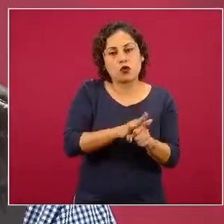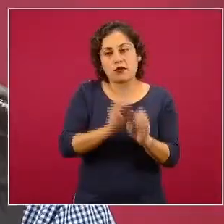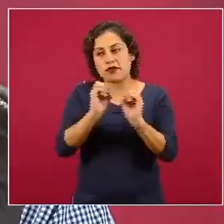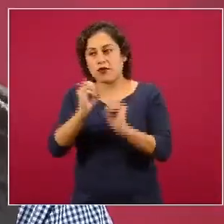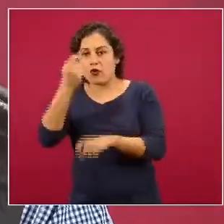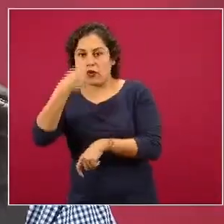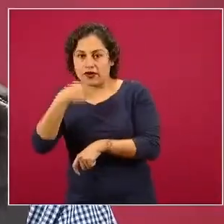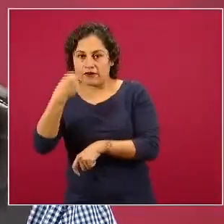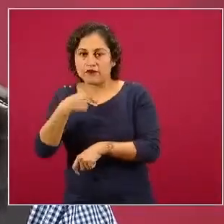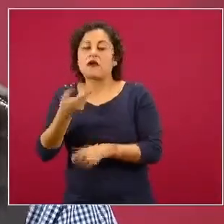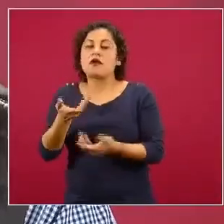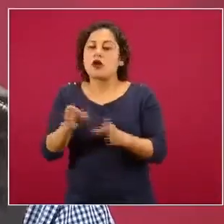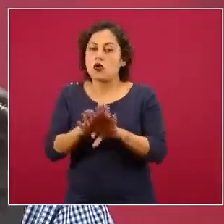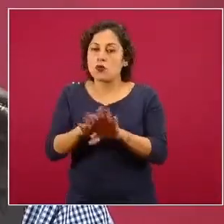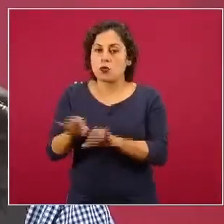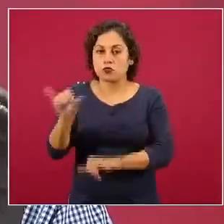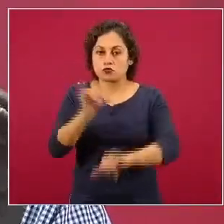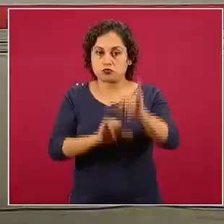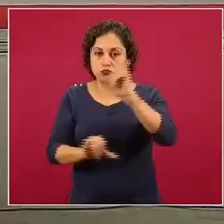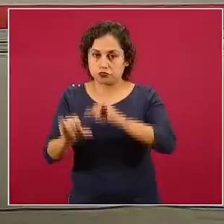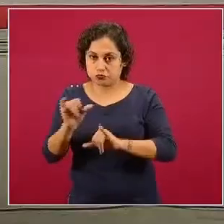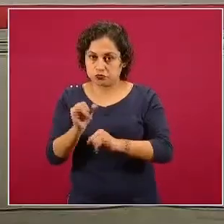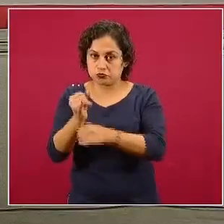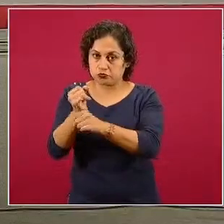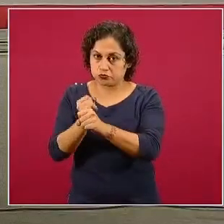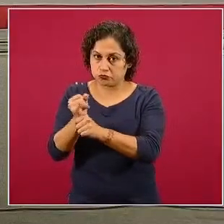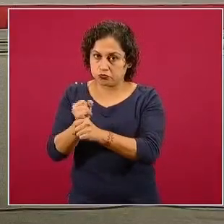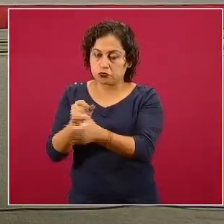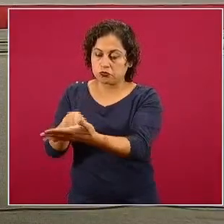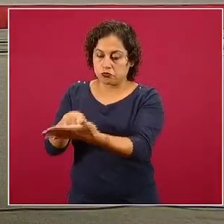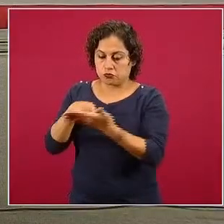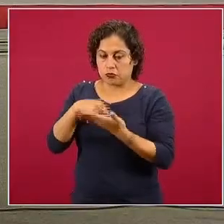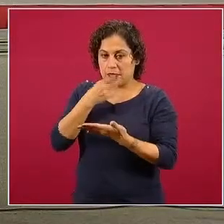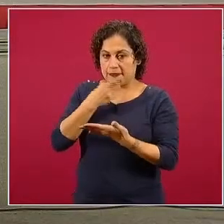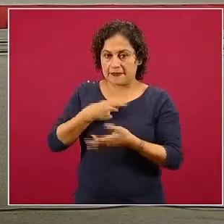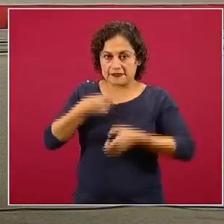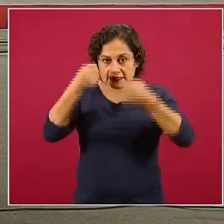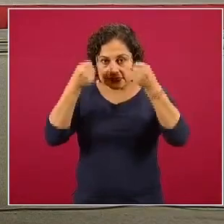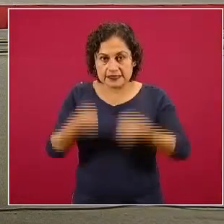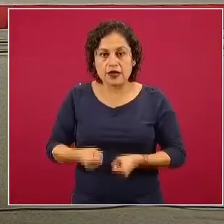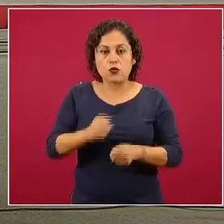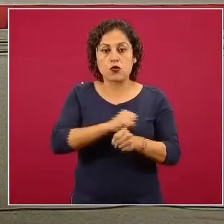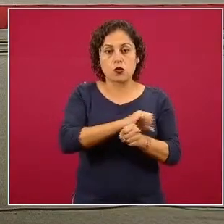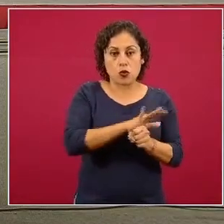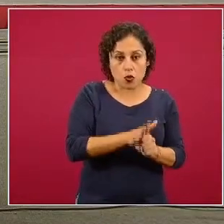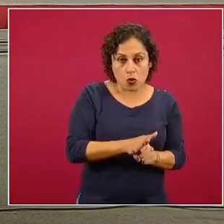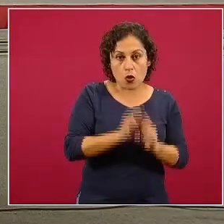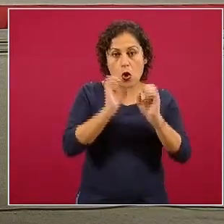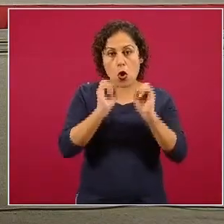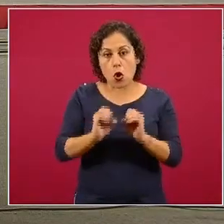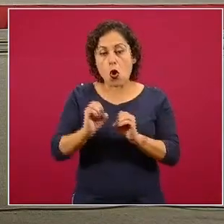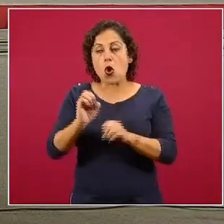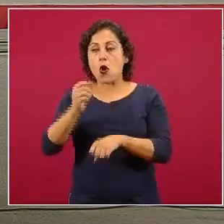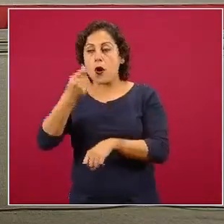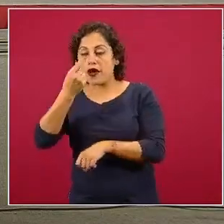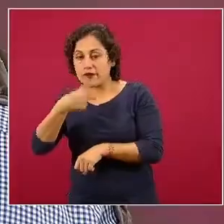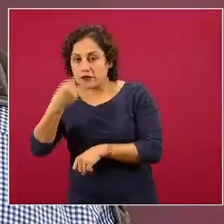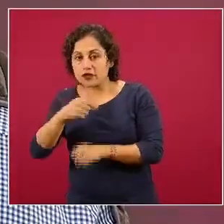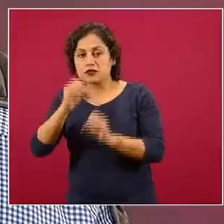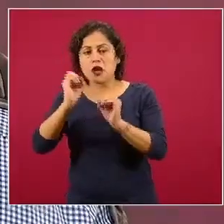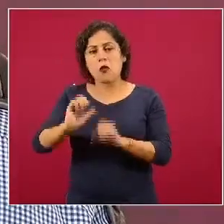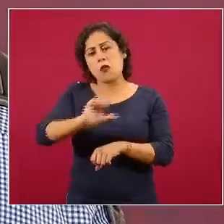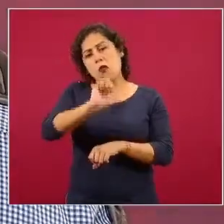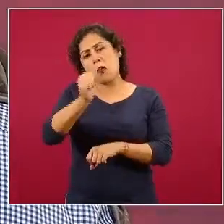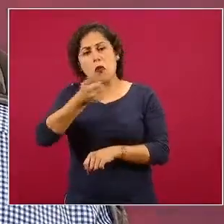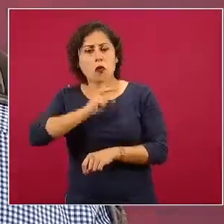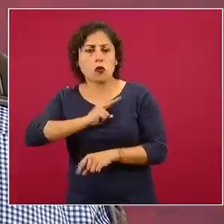nos dirá si es SARS-CoV-2, si es alguno de los subtipos de influenza o si es alguno de los otros virus respiratorios que normalmente